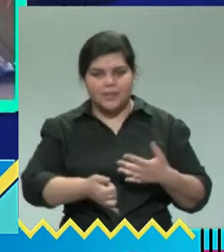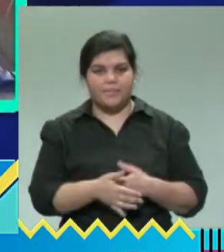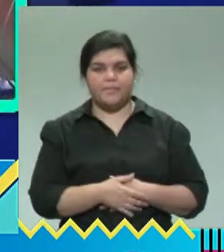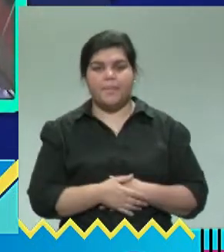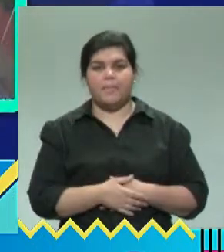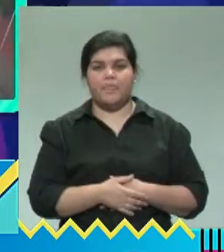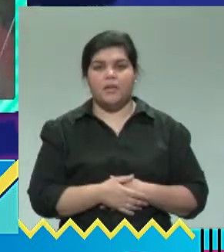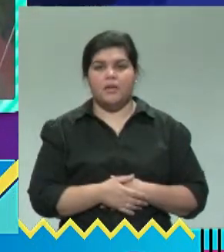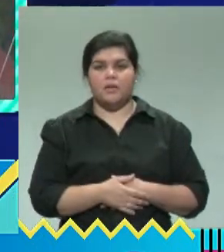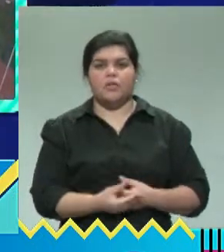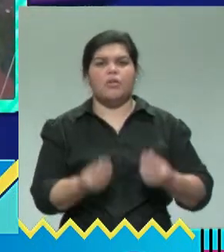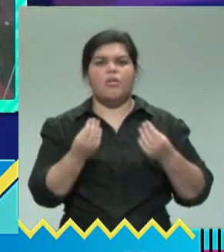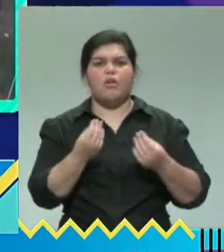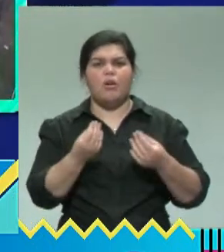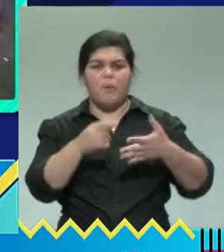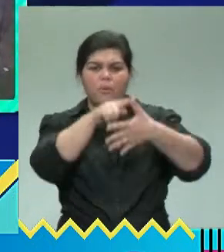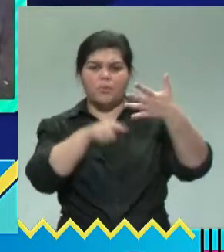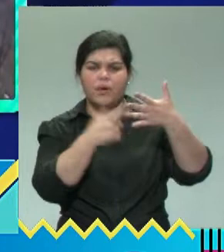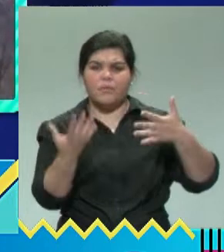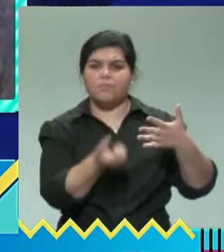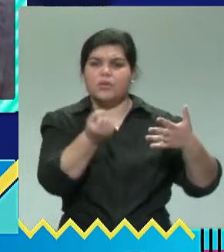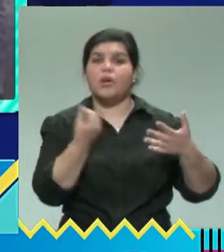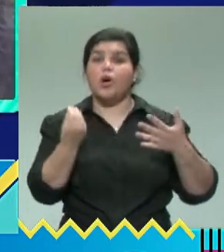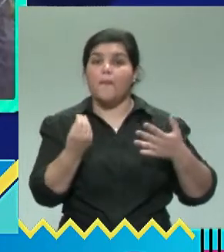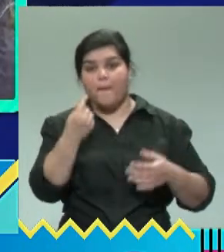obtenido trabajando en conjunto en el municipio, con los 7